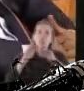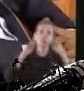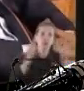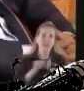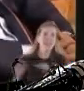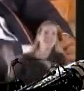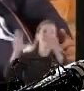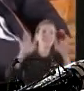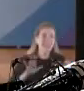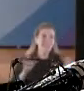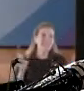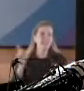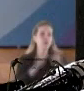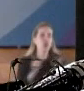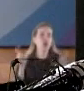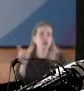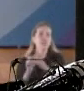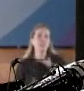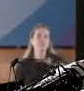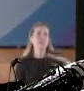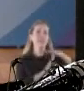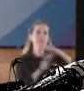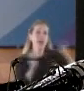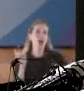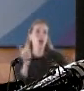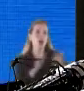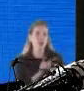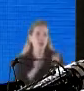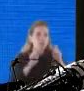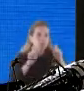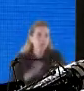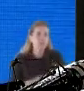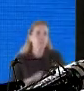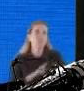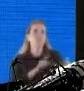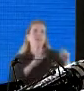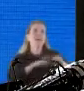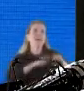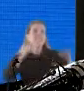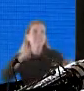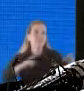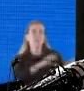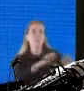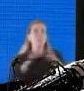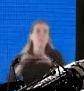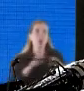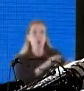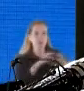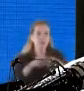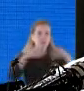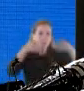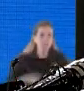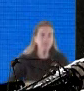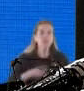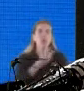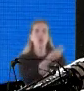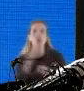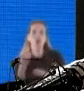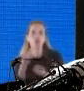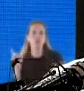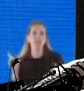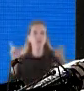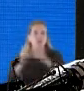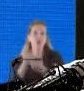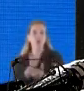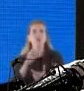trabajadores puedan acceder a un paquete de beneficios sino que sin duda mientras no resolvemos el tema de la